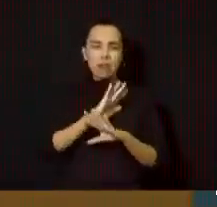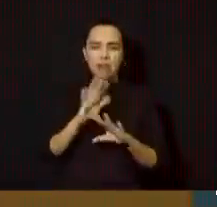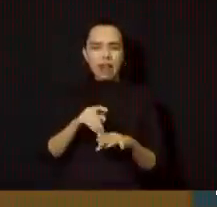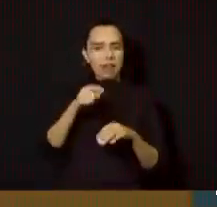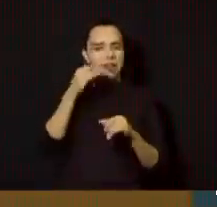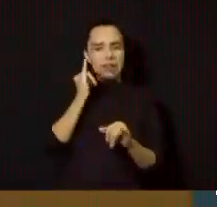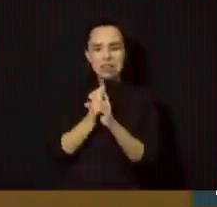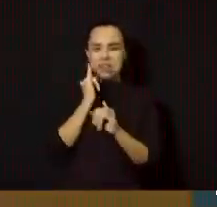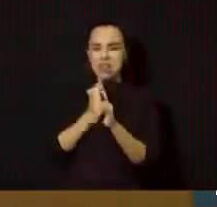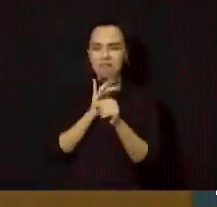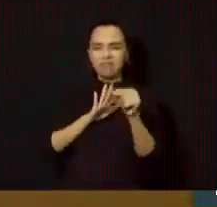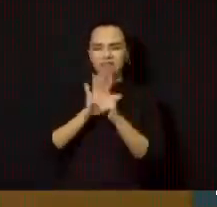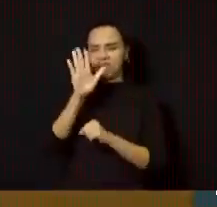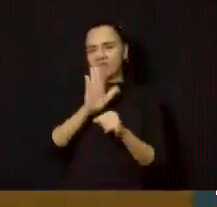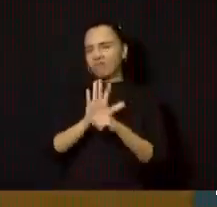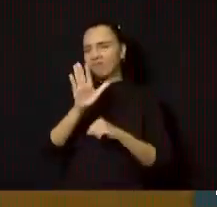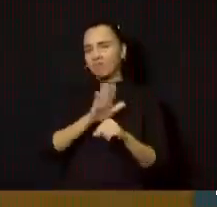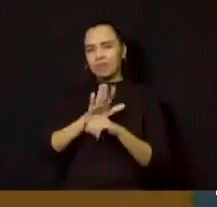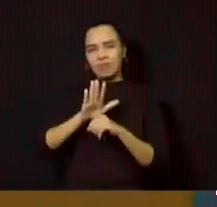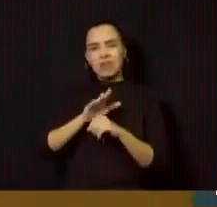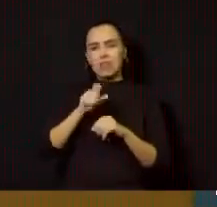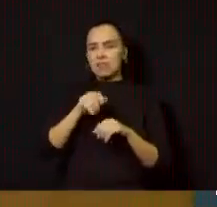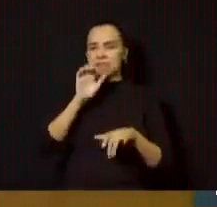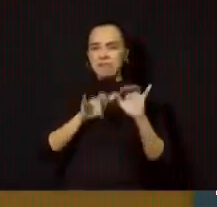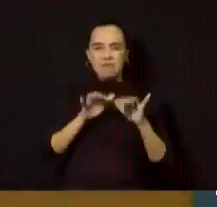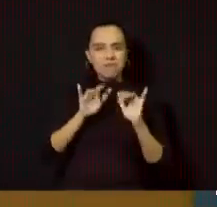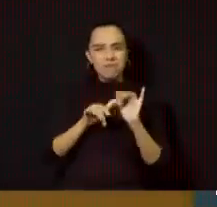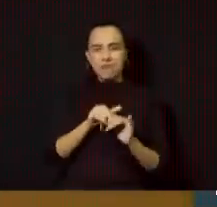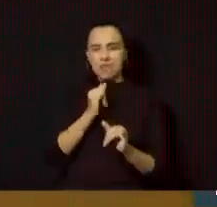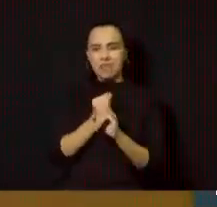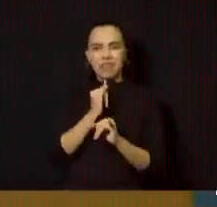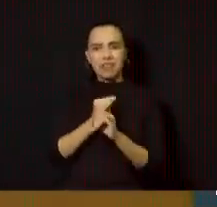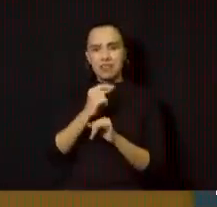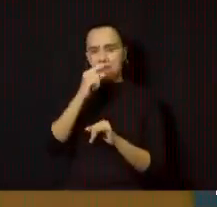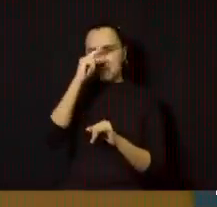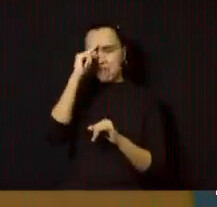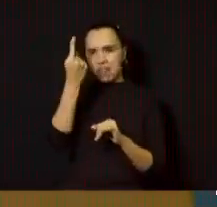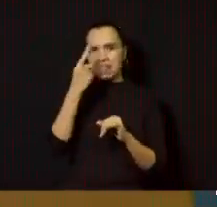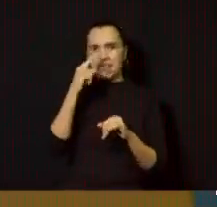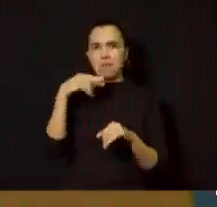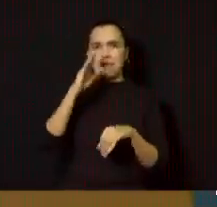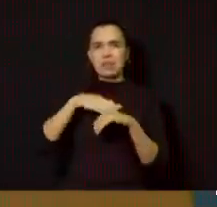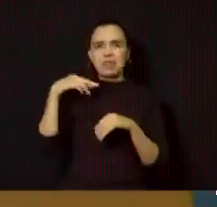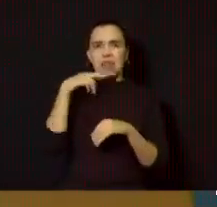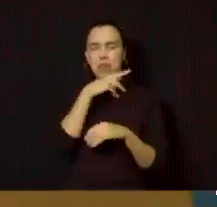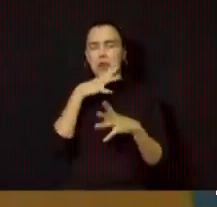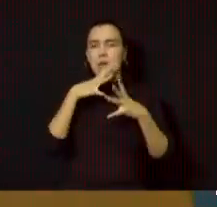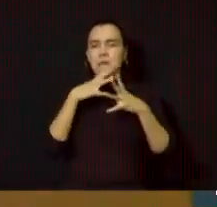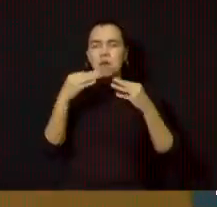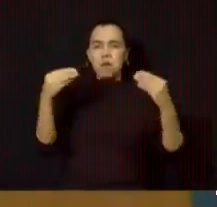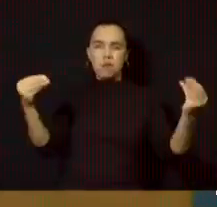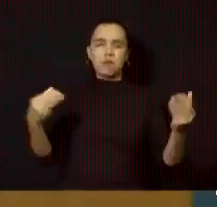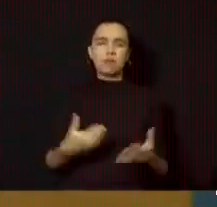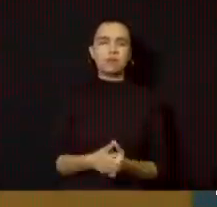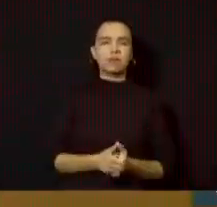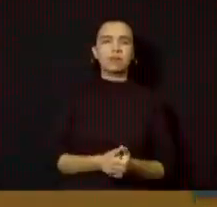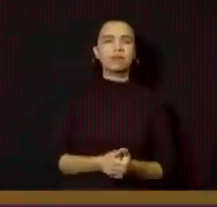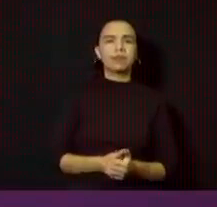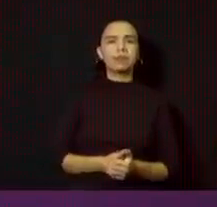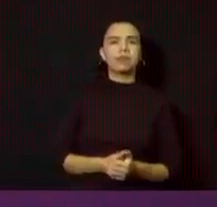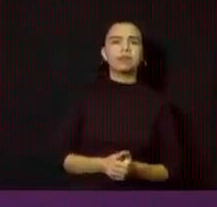a internet, ya puedes trabajar y aprovechar, y siento que esto se va a multiplicar mucho más rápido, Mauri.